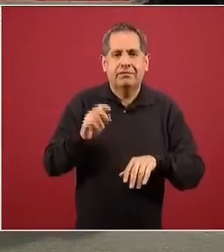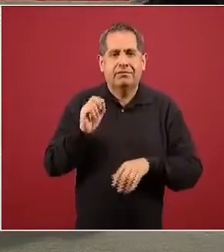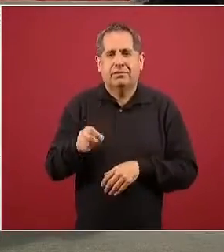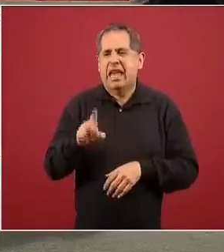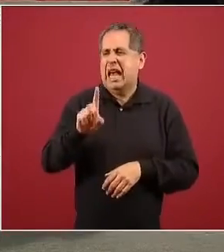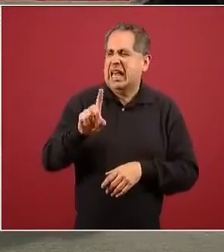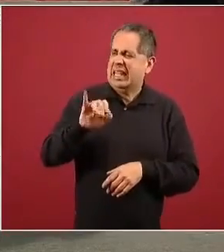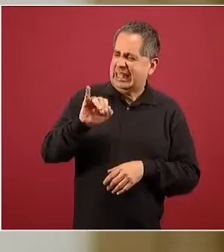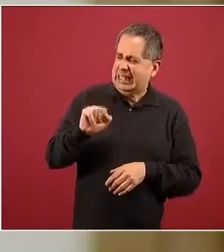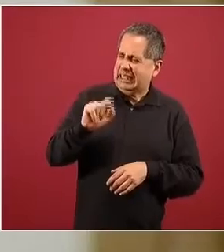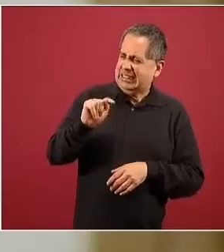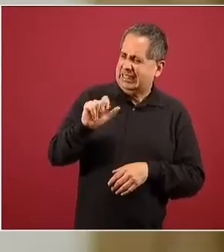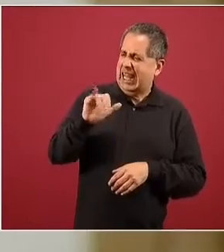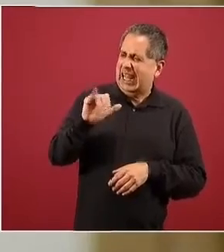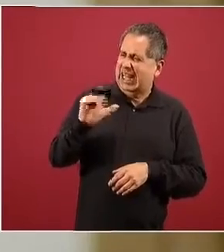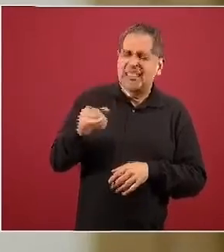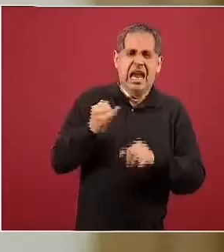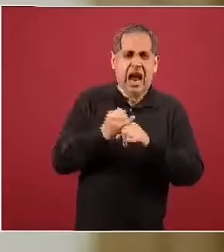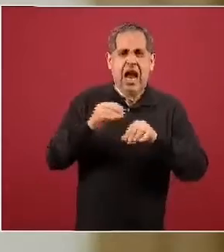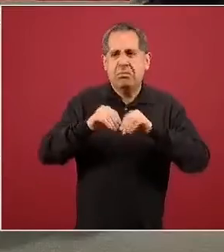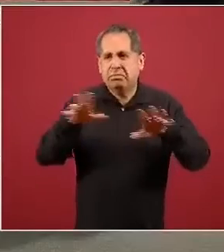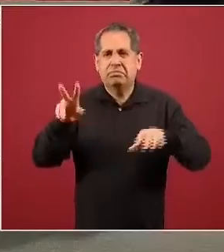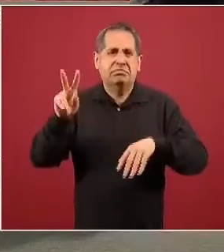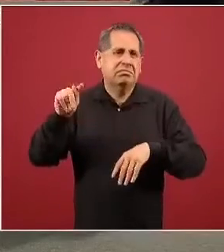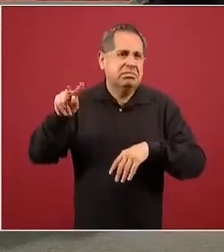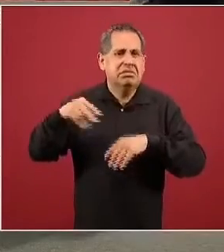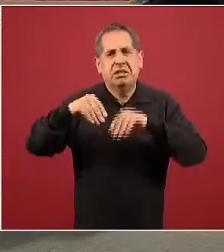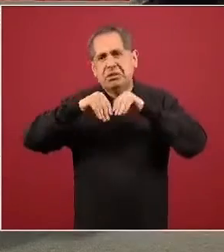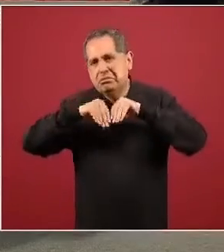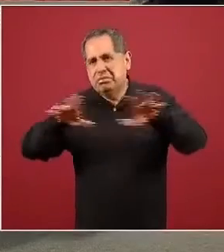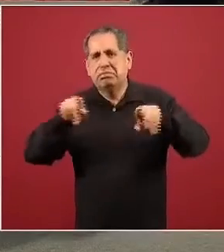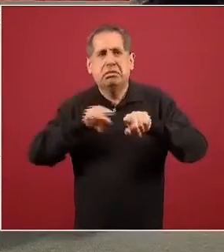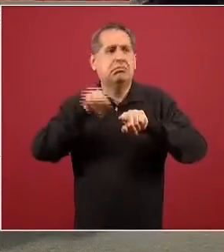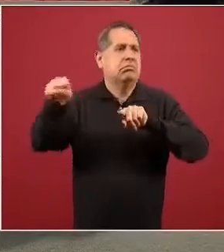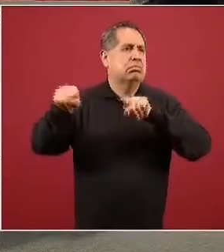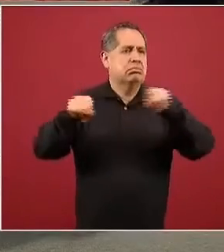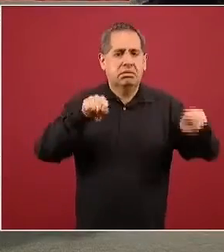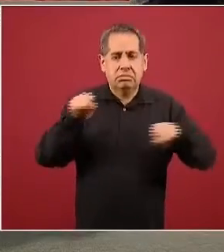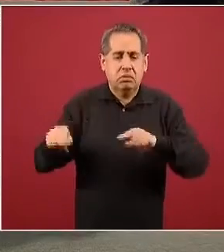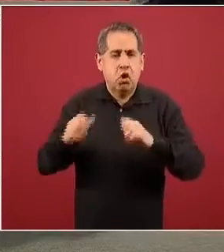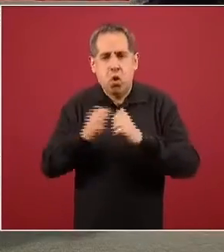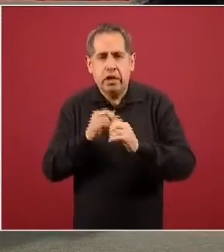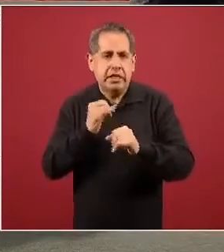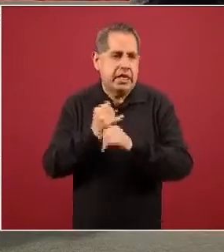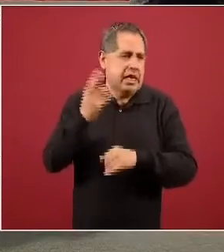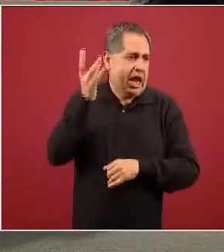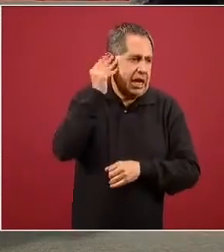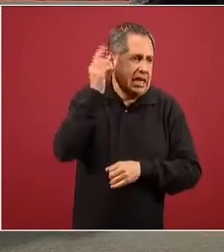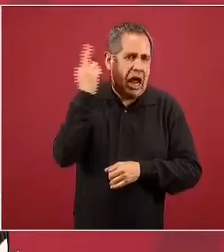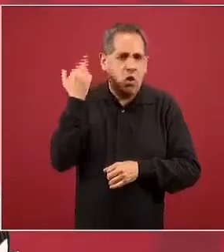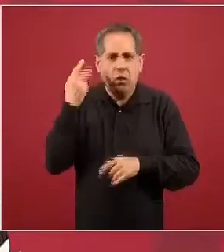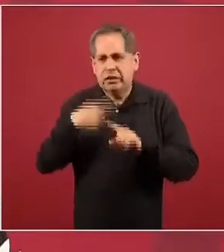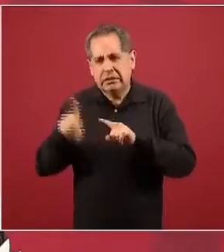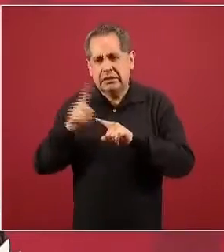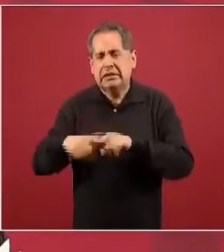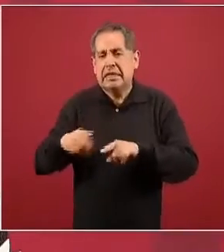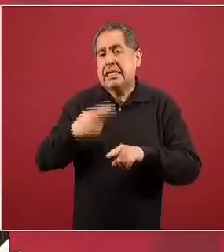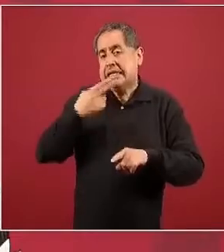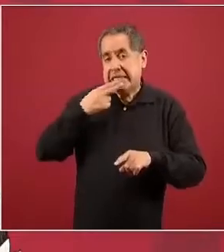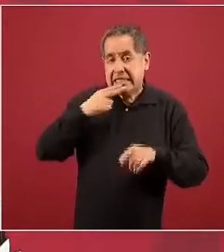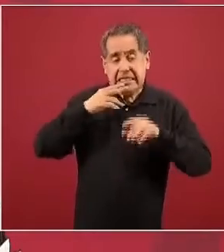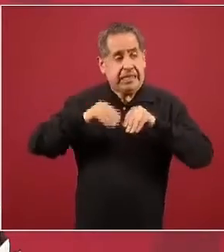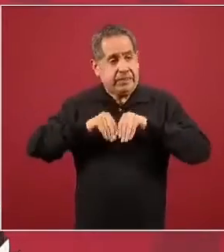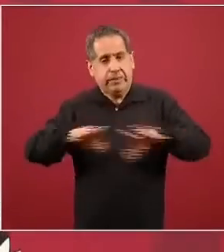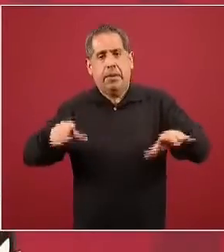internet, como en radio y con diferentes impresiones para distribuir. Son la base del